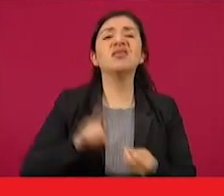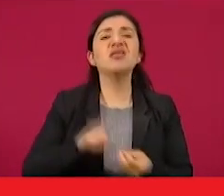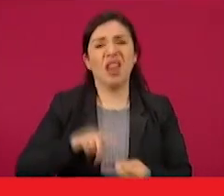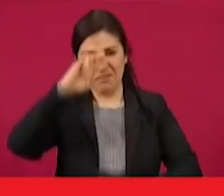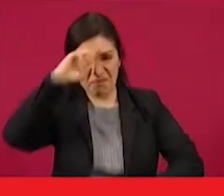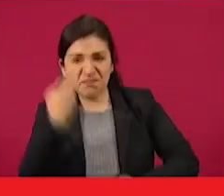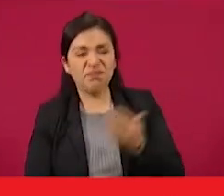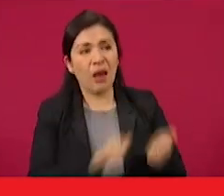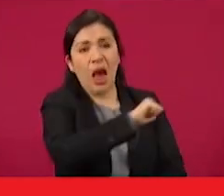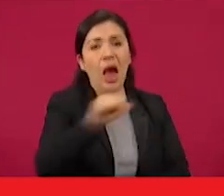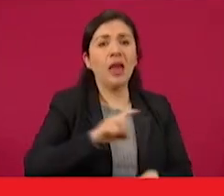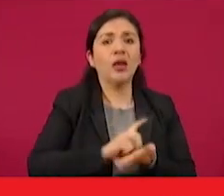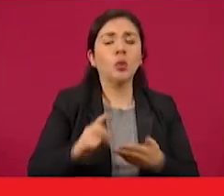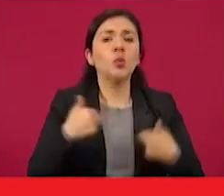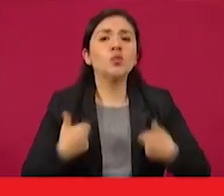humanos.